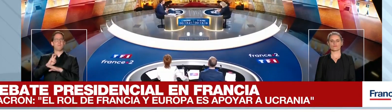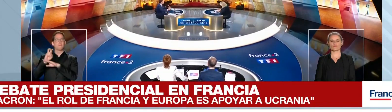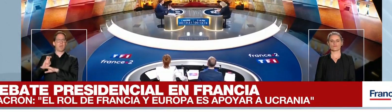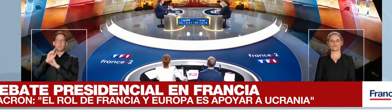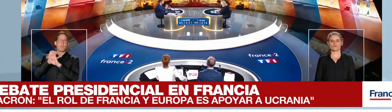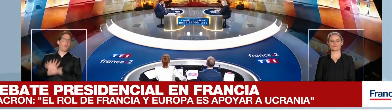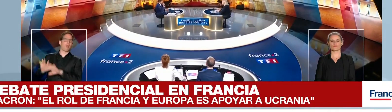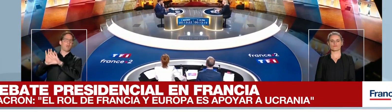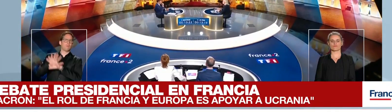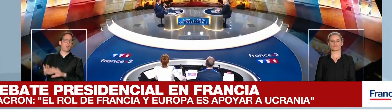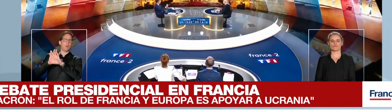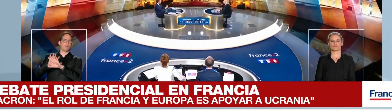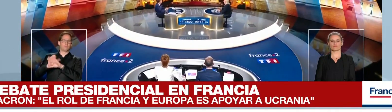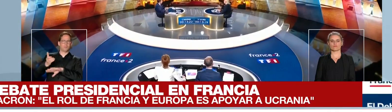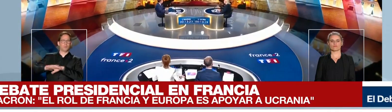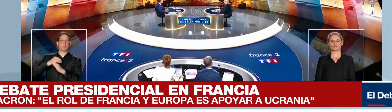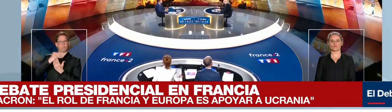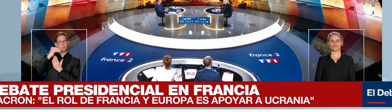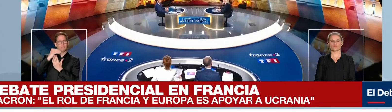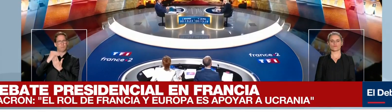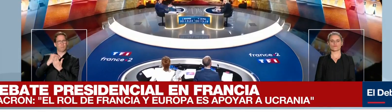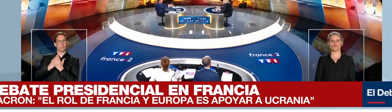eso es conocido, está